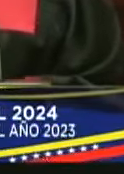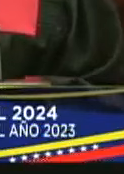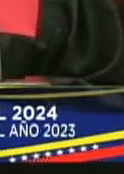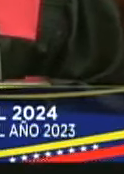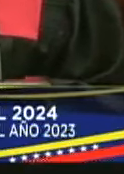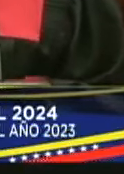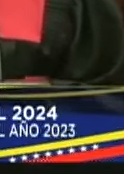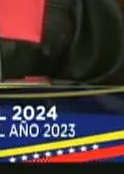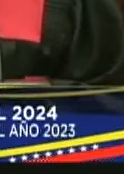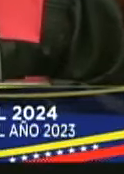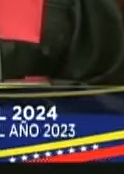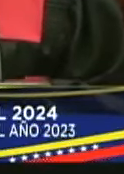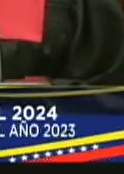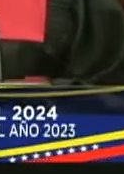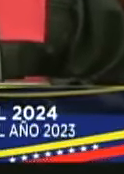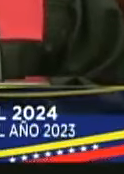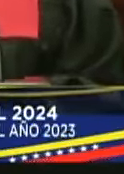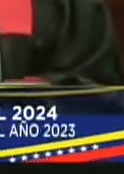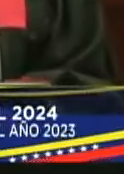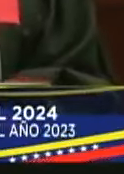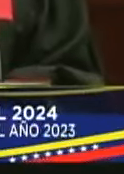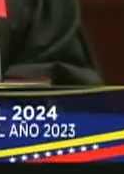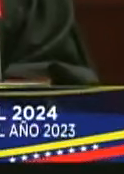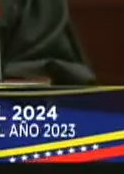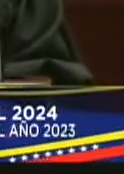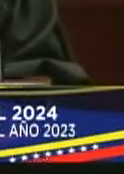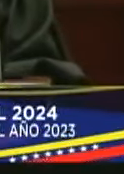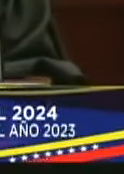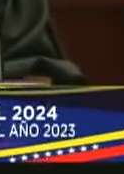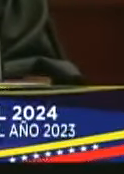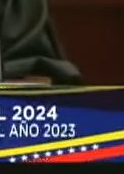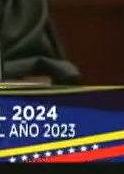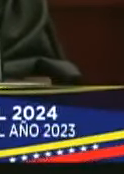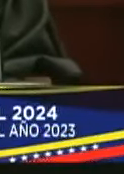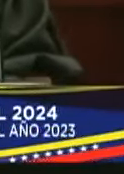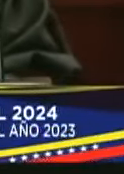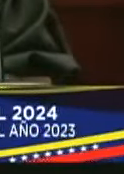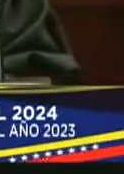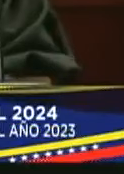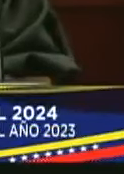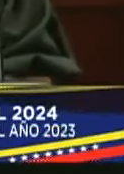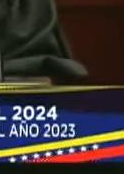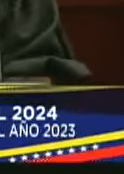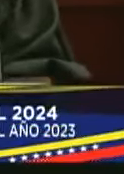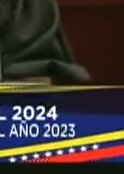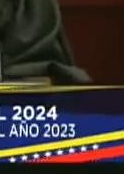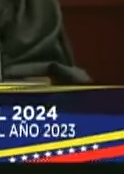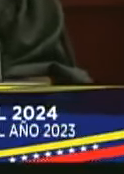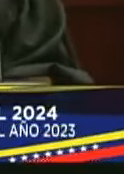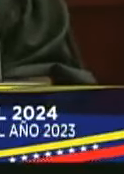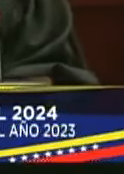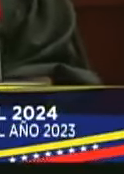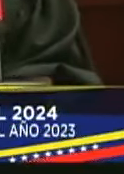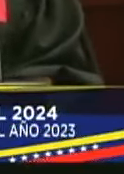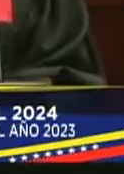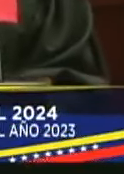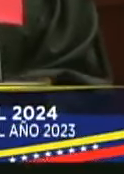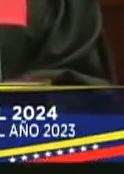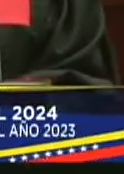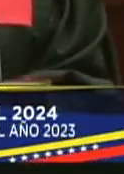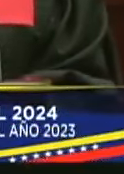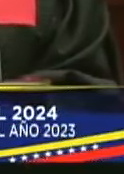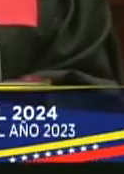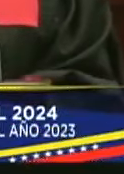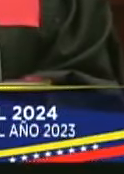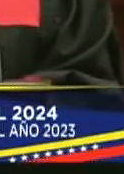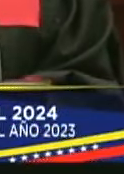pérdida de los bienes nacionales. En efecto, la privatización de las empresas y de los recursos públicos